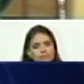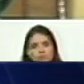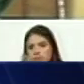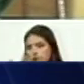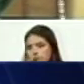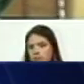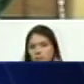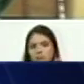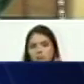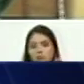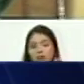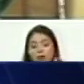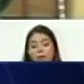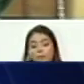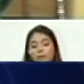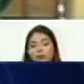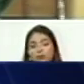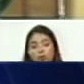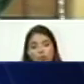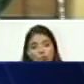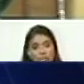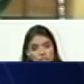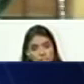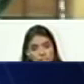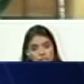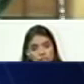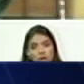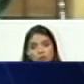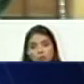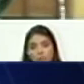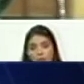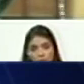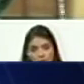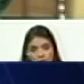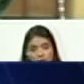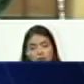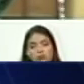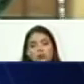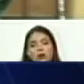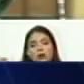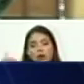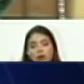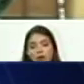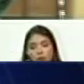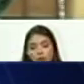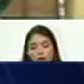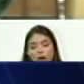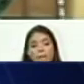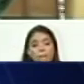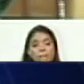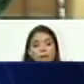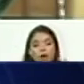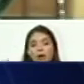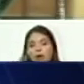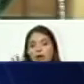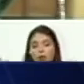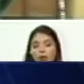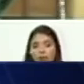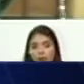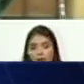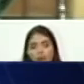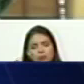siempre. El proceso constitucional, democrático y electoral para elegir la soberanísima